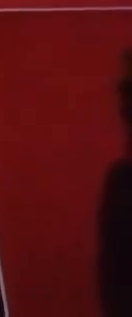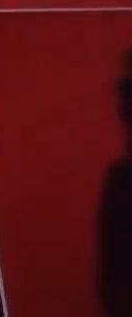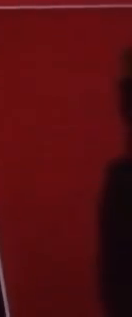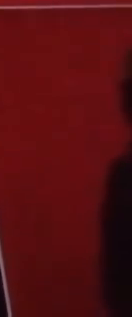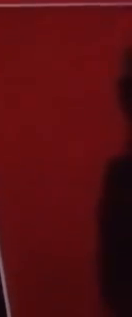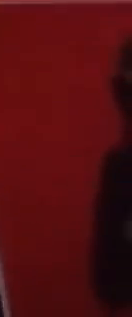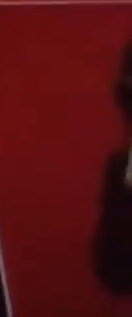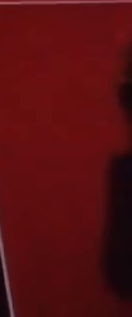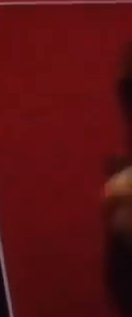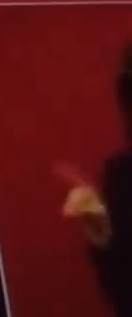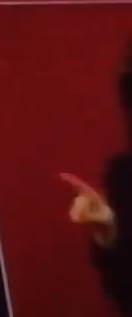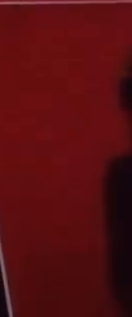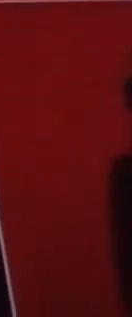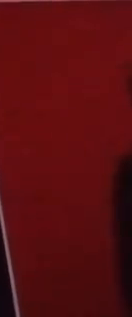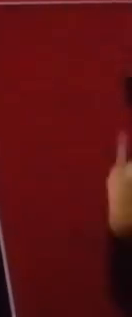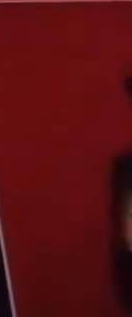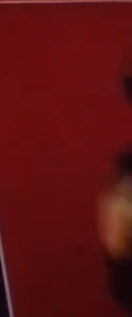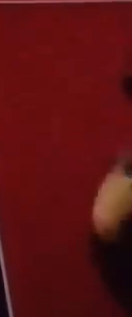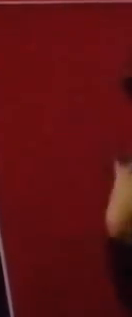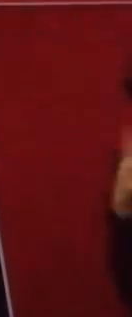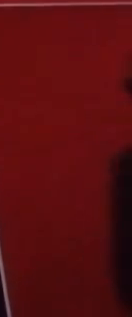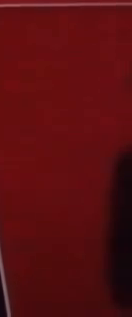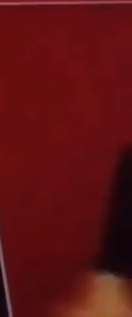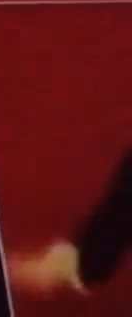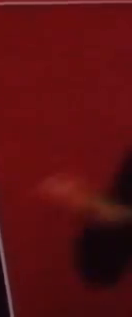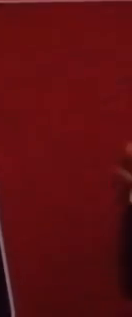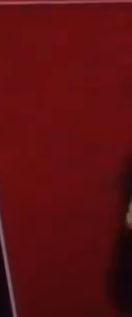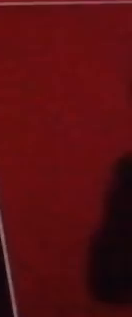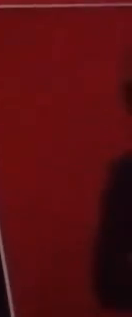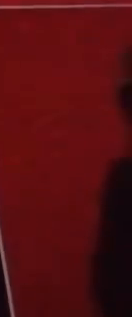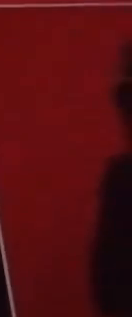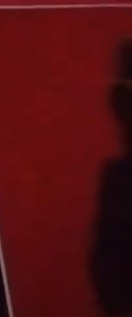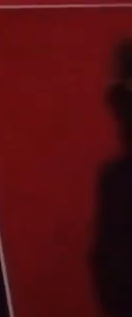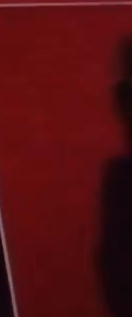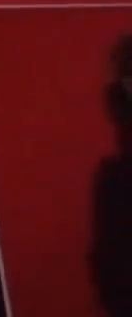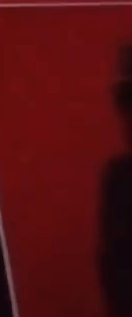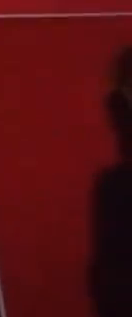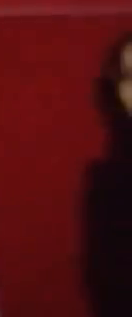que haya bienestar en nuestro país. Ese fue